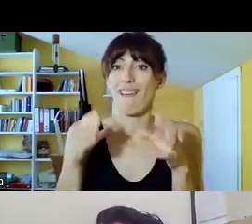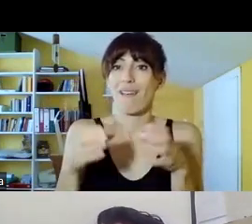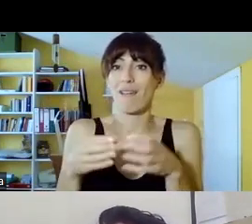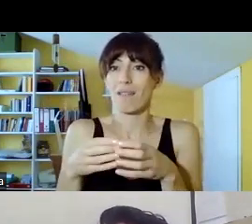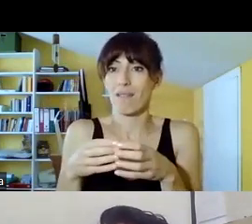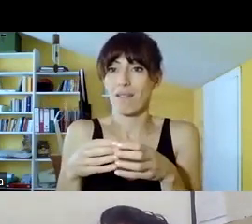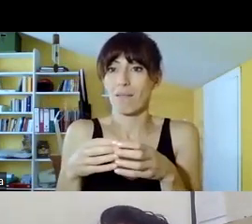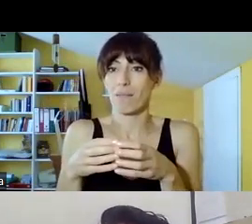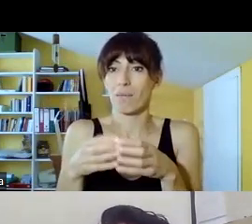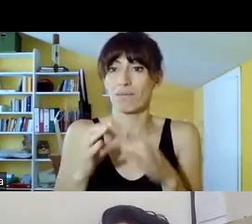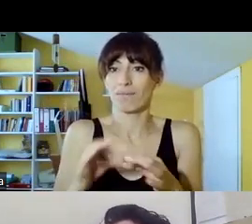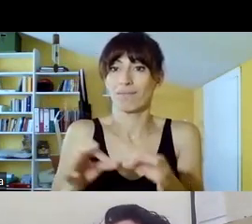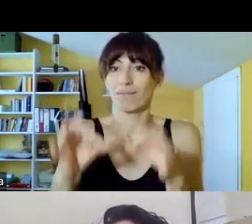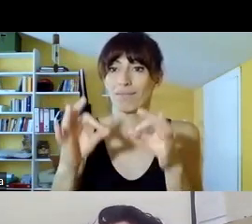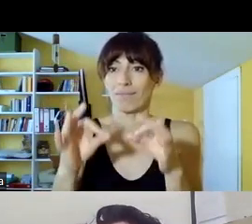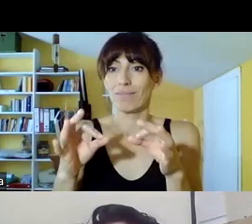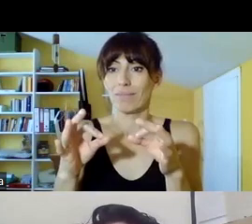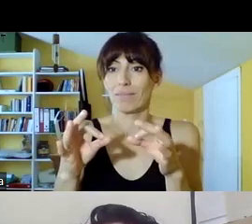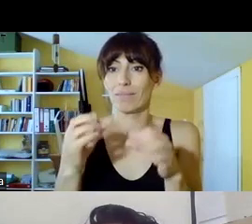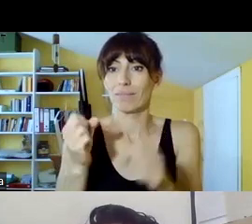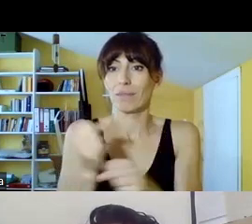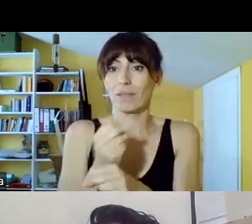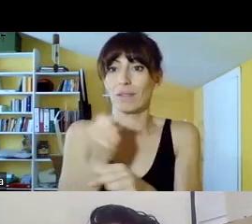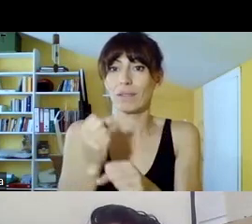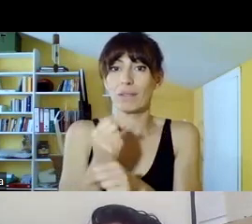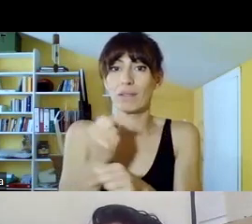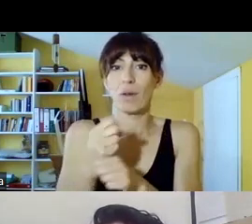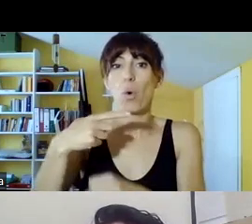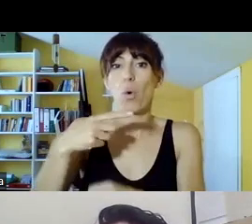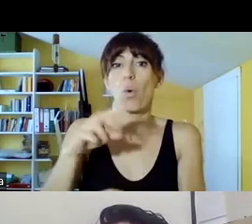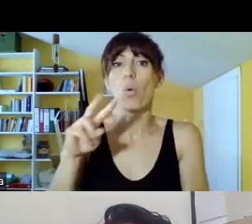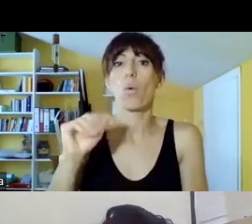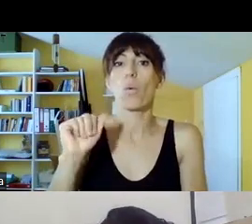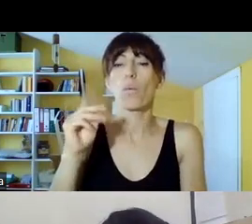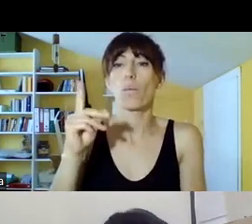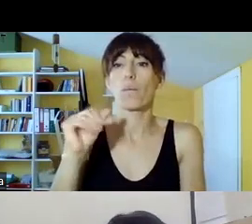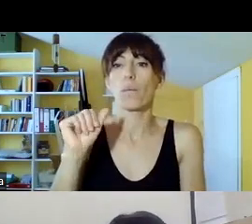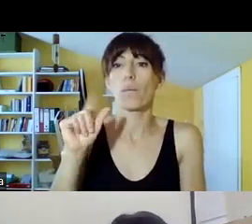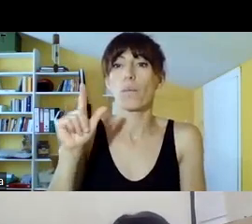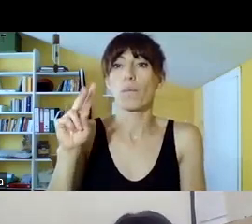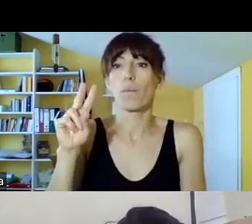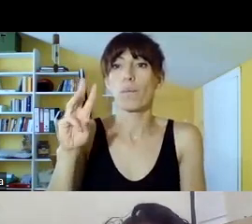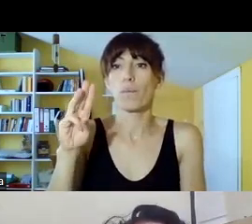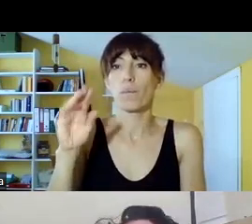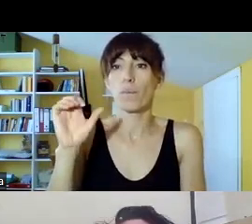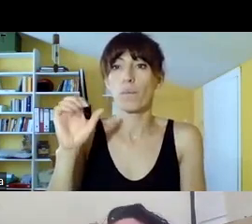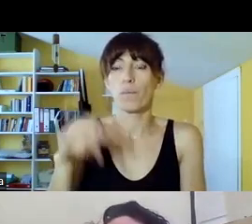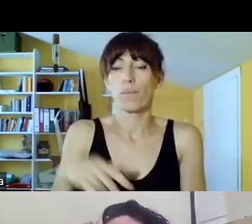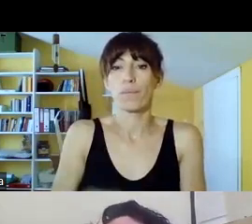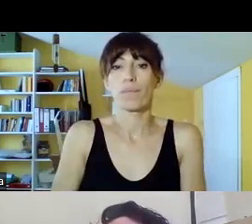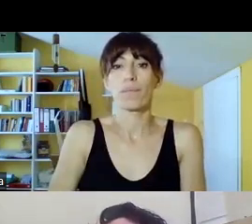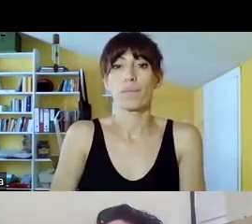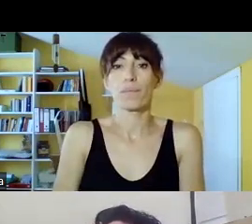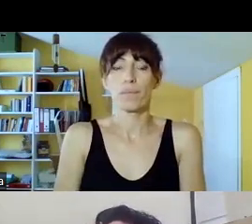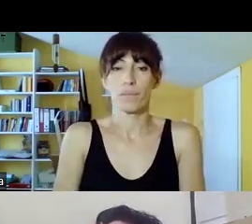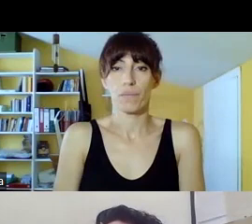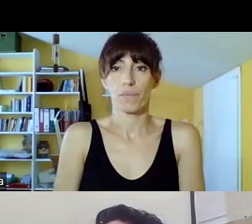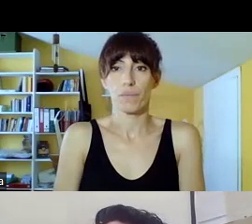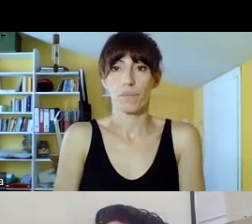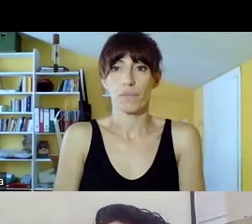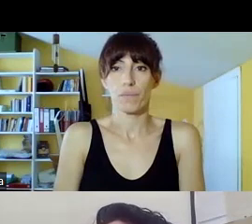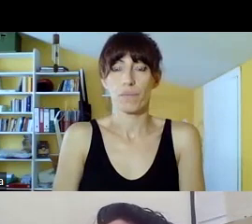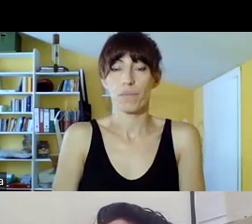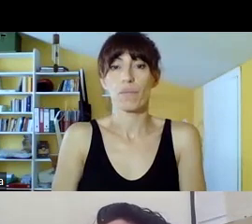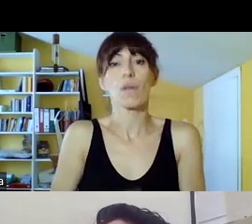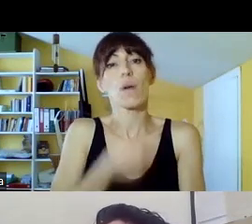resaltar especialmente el trabajo de Amaya García-Lupe. Y bueno, para comenzar y ponernos un poco